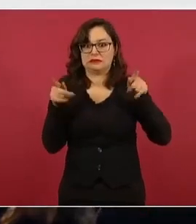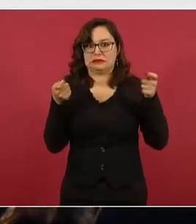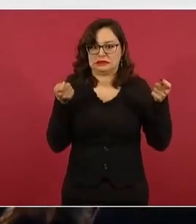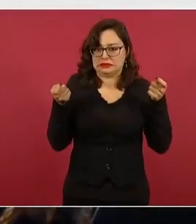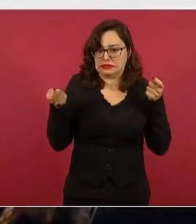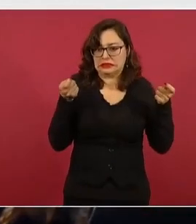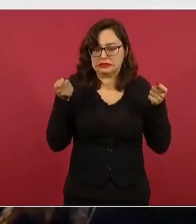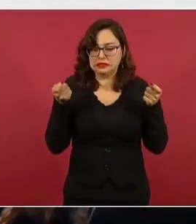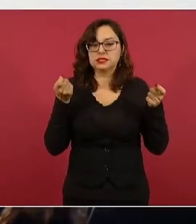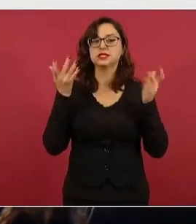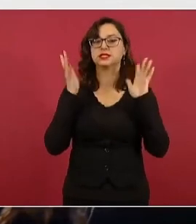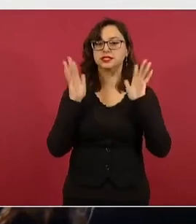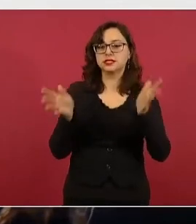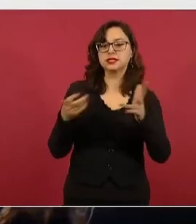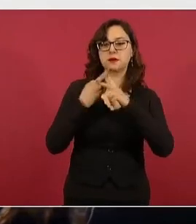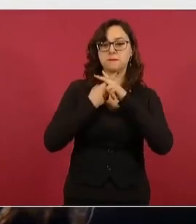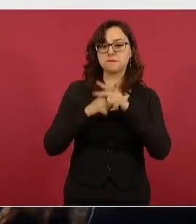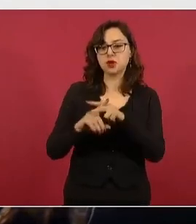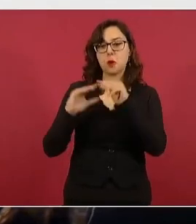Atender las causas,